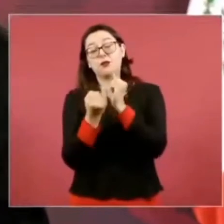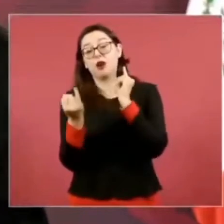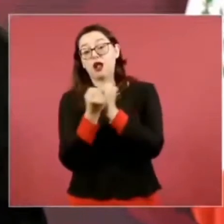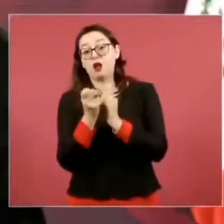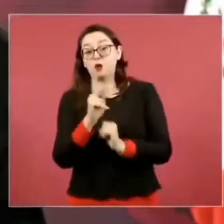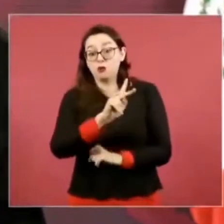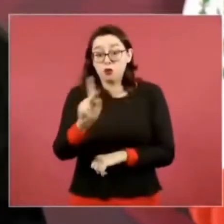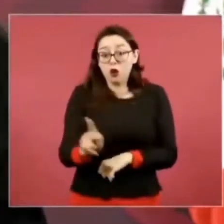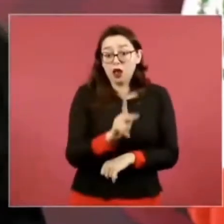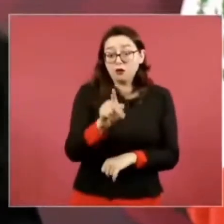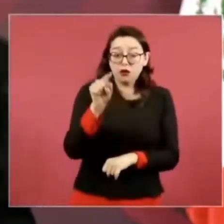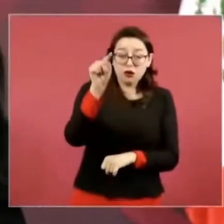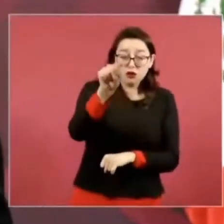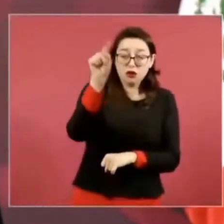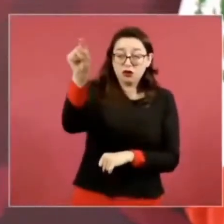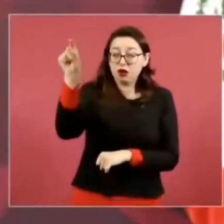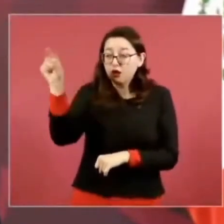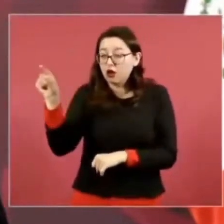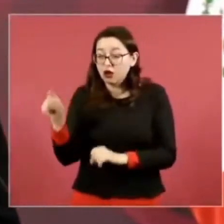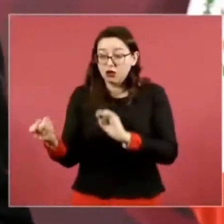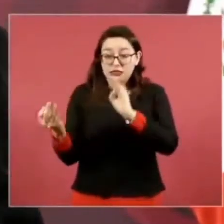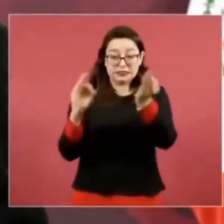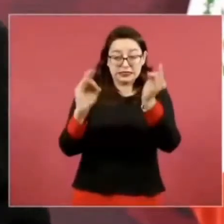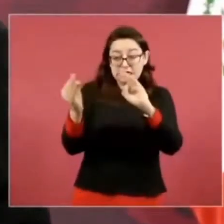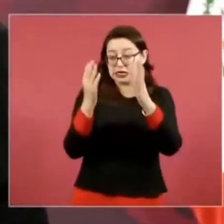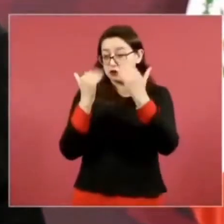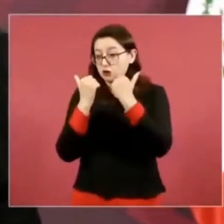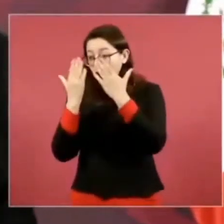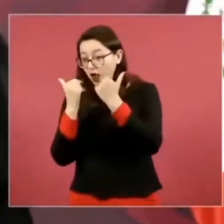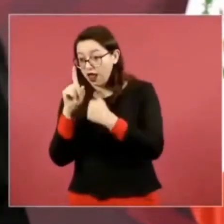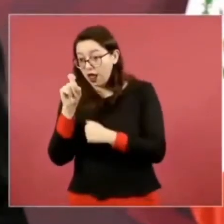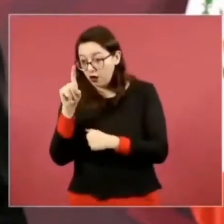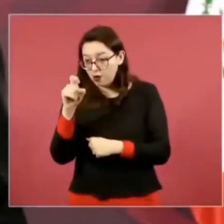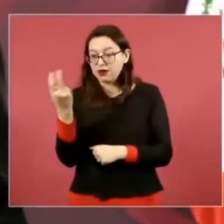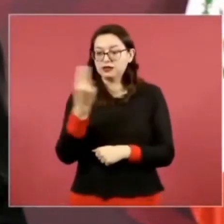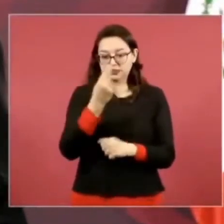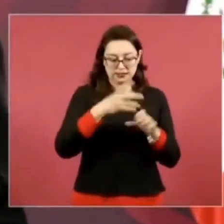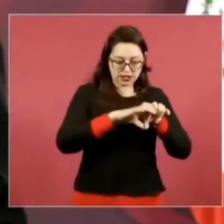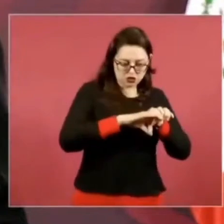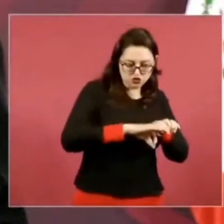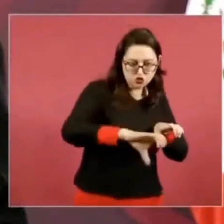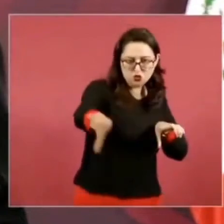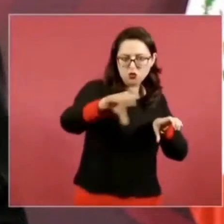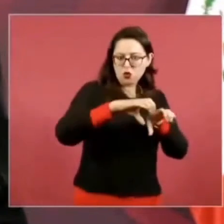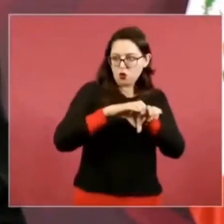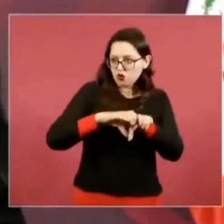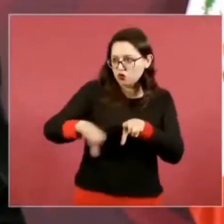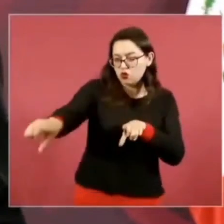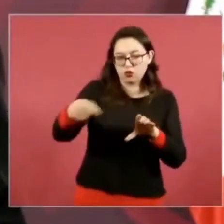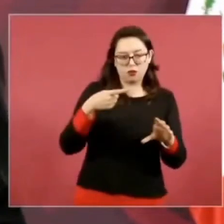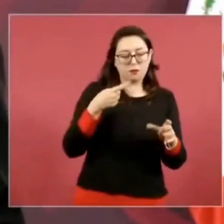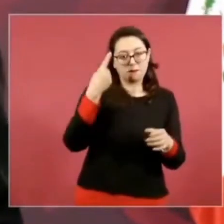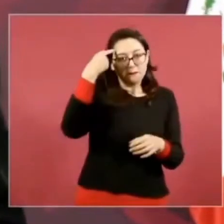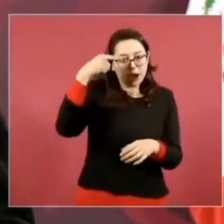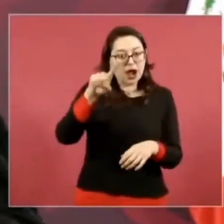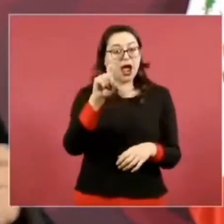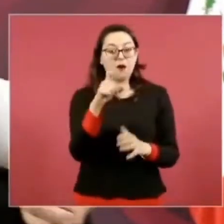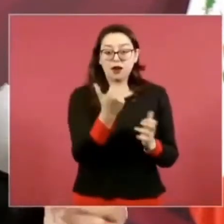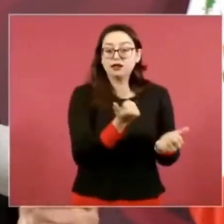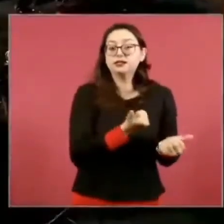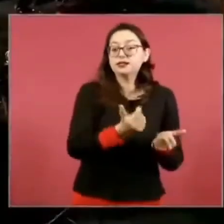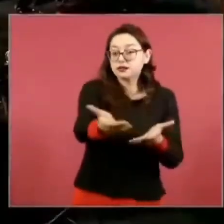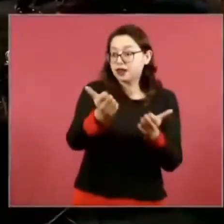que no tienen este líquido fundamental, que es el agua. Todo esto